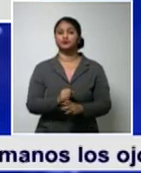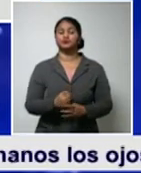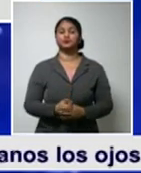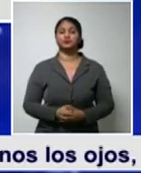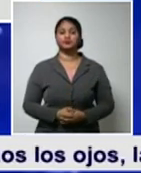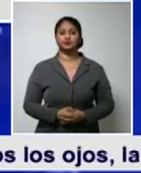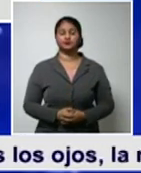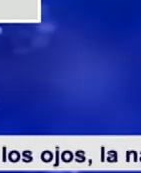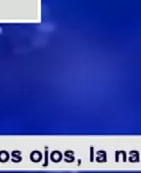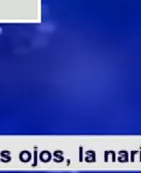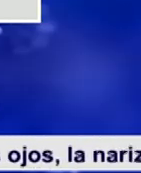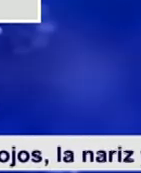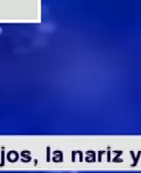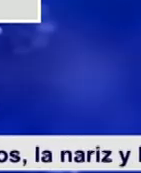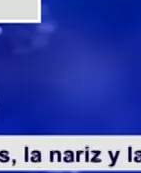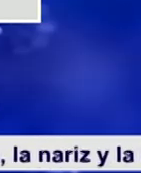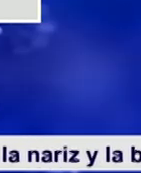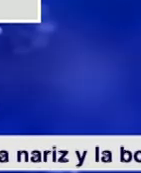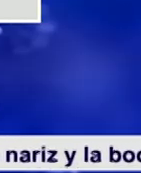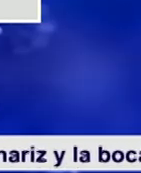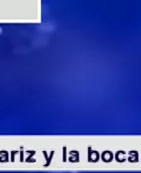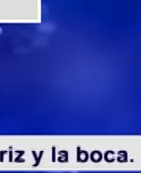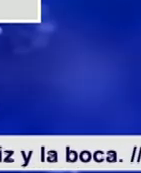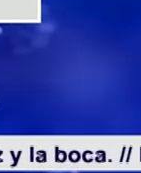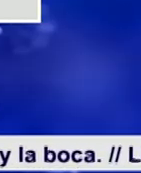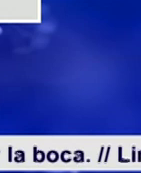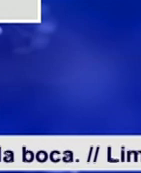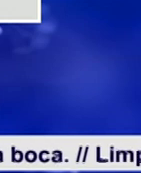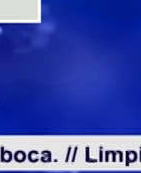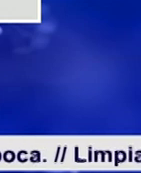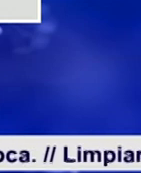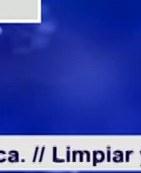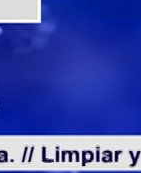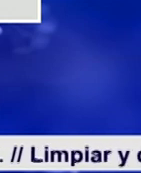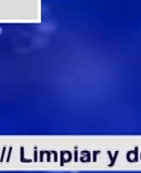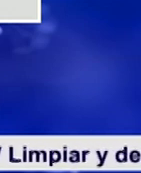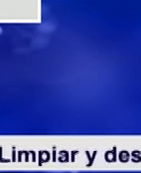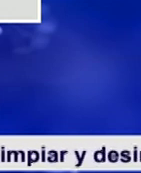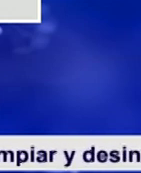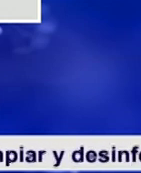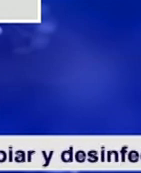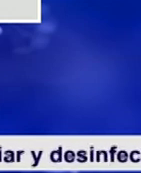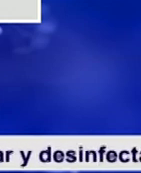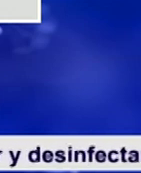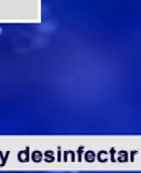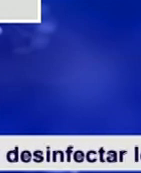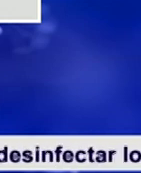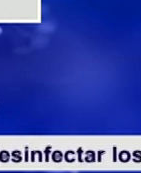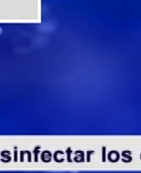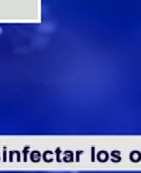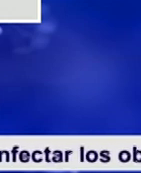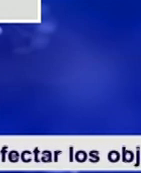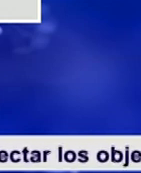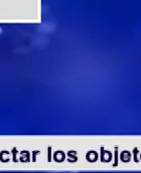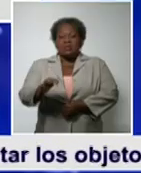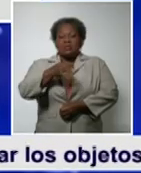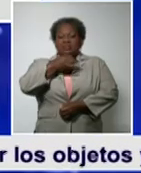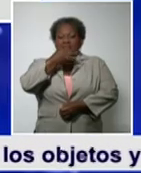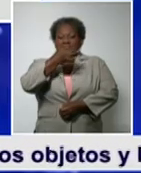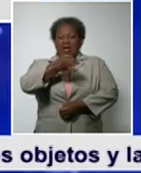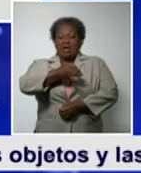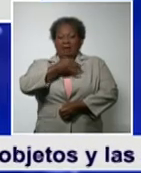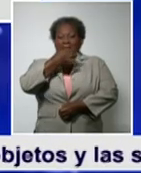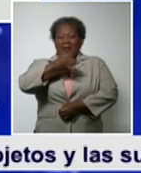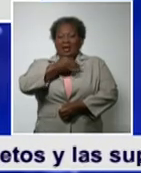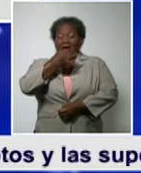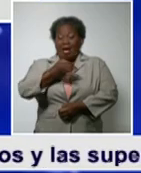una provincia que, lo habíamos comentado ayer, se ha explicado que ha tenido resultados en